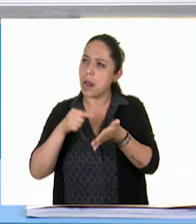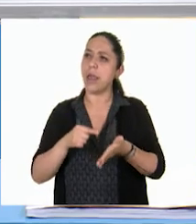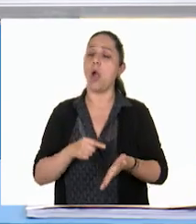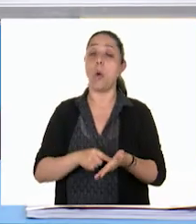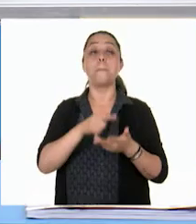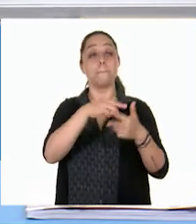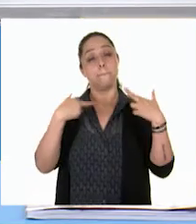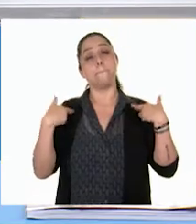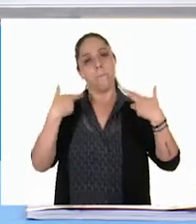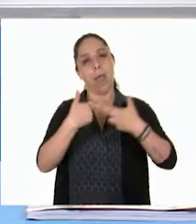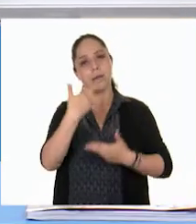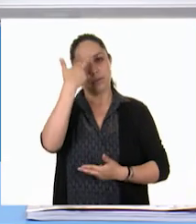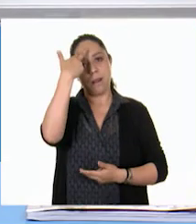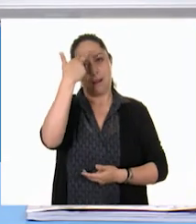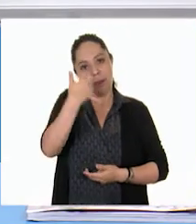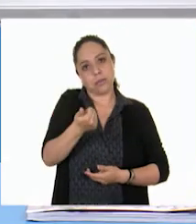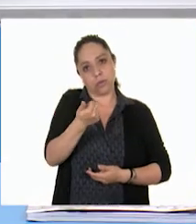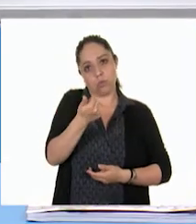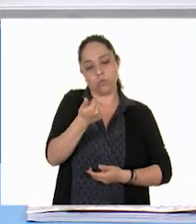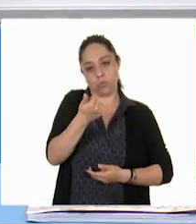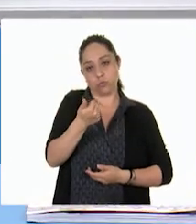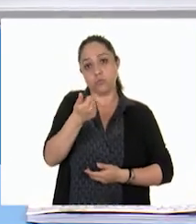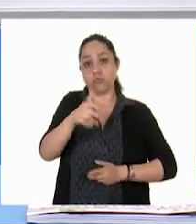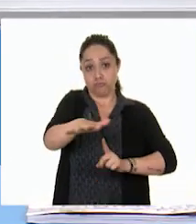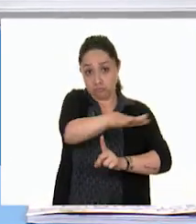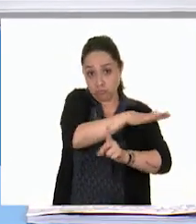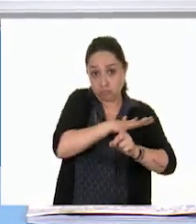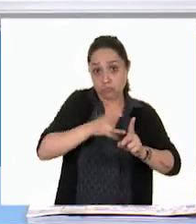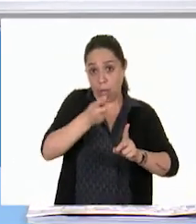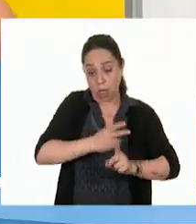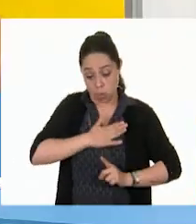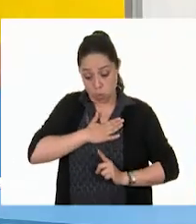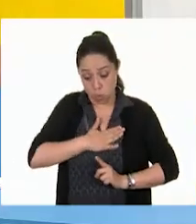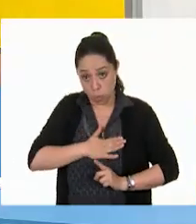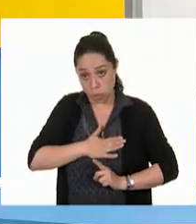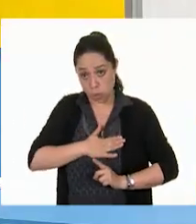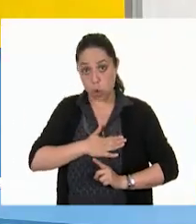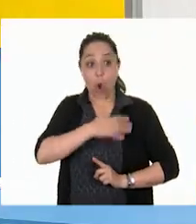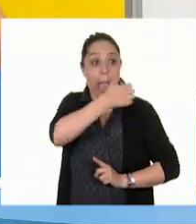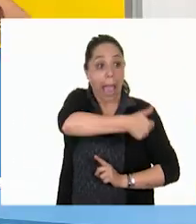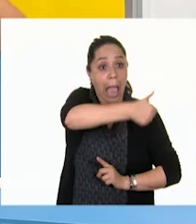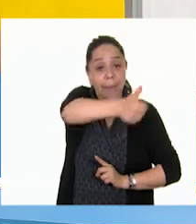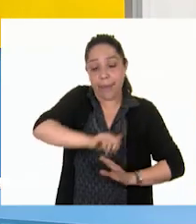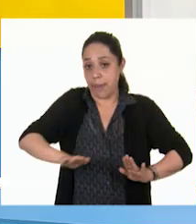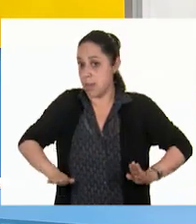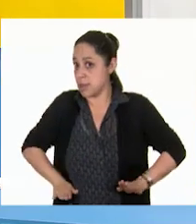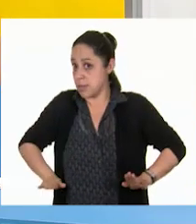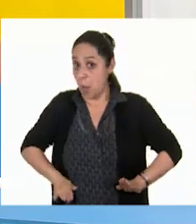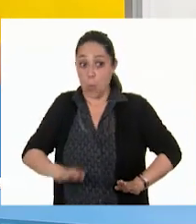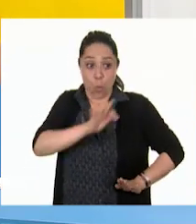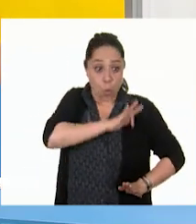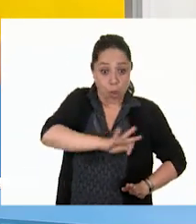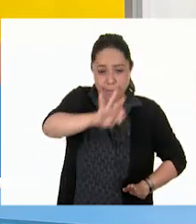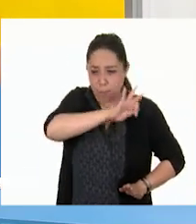la maestra tiene razón. La situación es justa, repartir tareas según sus capacidades.